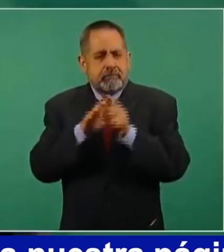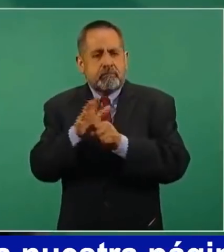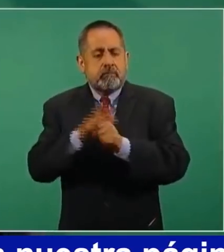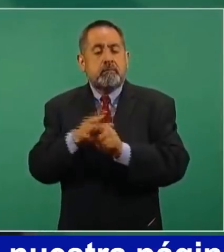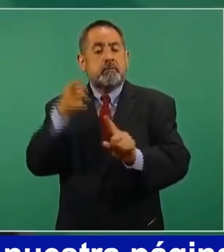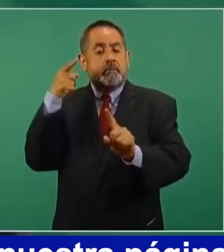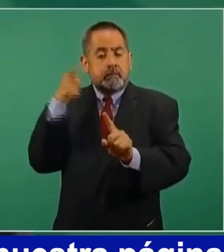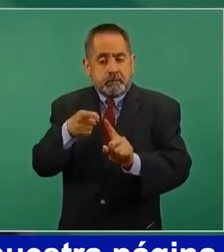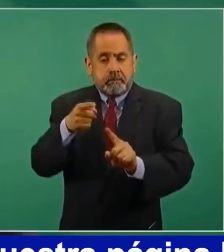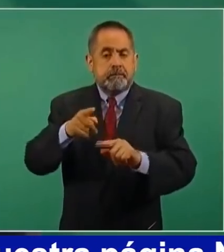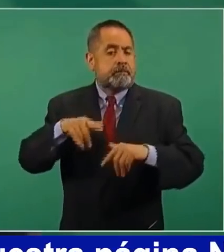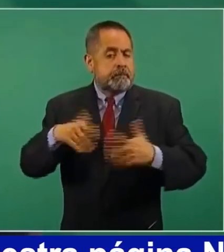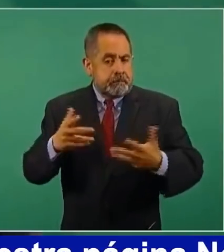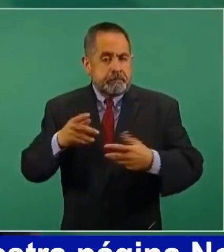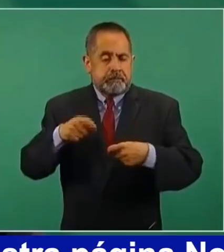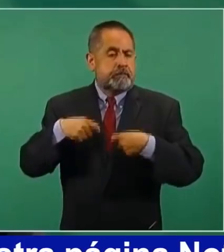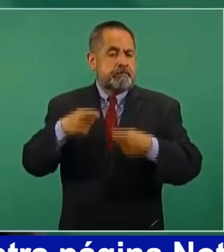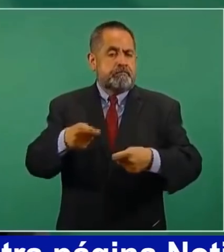garantizar